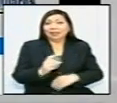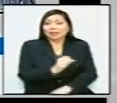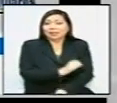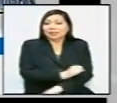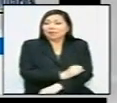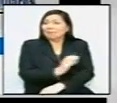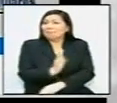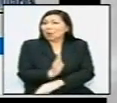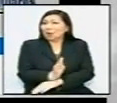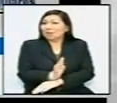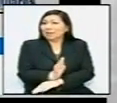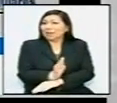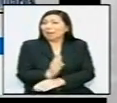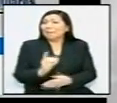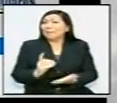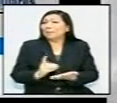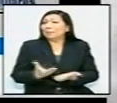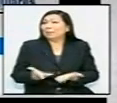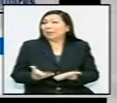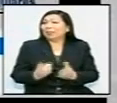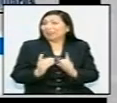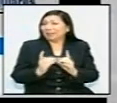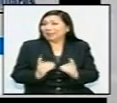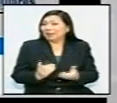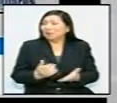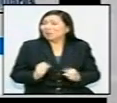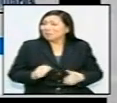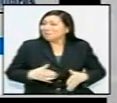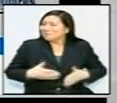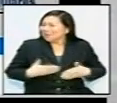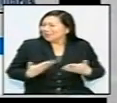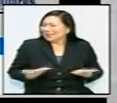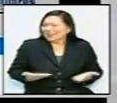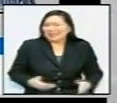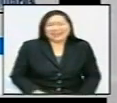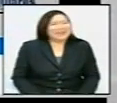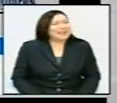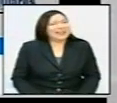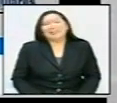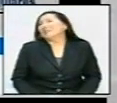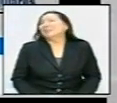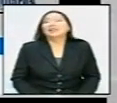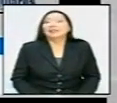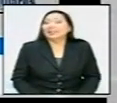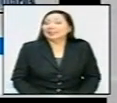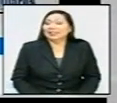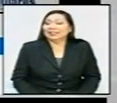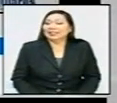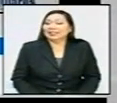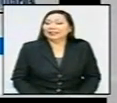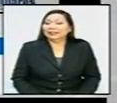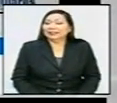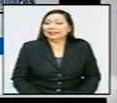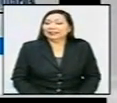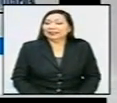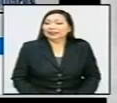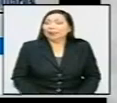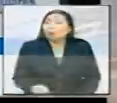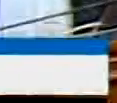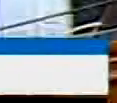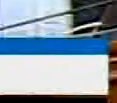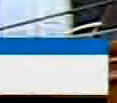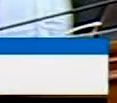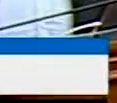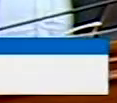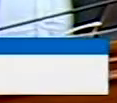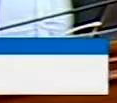Borja. ¿Cómo puede ser posible esto, señores congresistas? Es decir, a uno lo